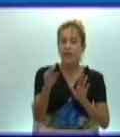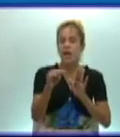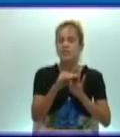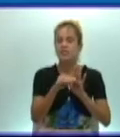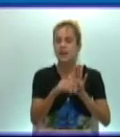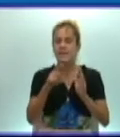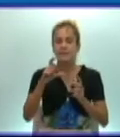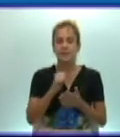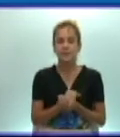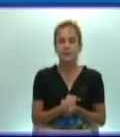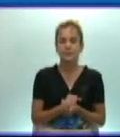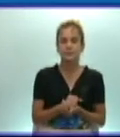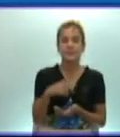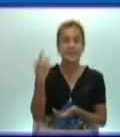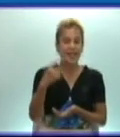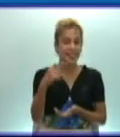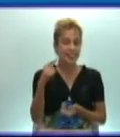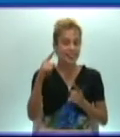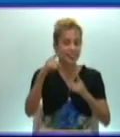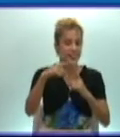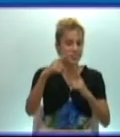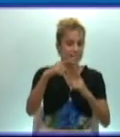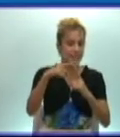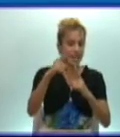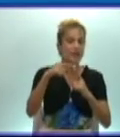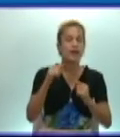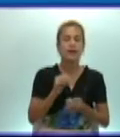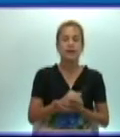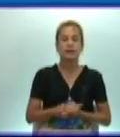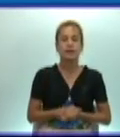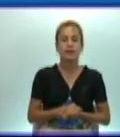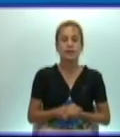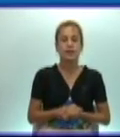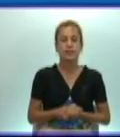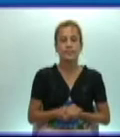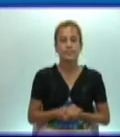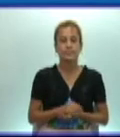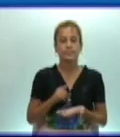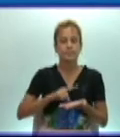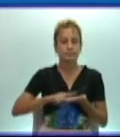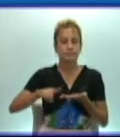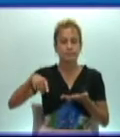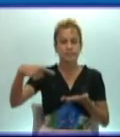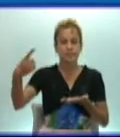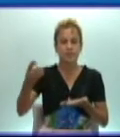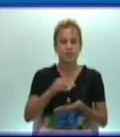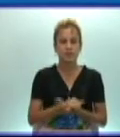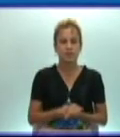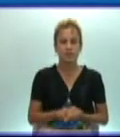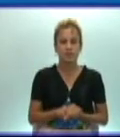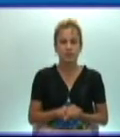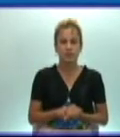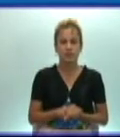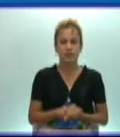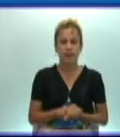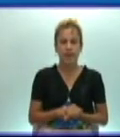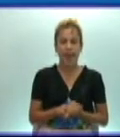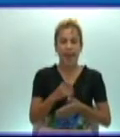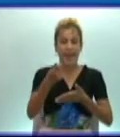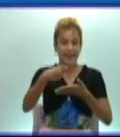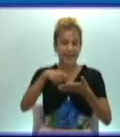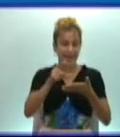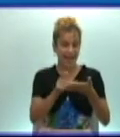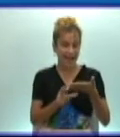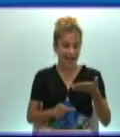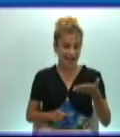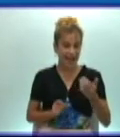veamos esta actividad independiente que les proponemos realizar durante la próxima semana. En la carta leída,